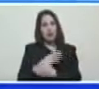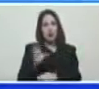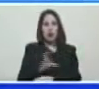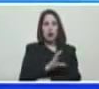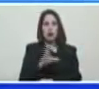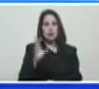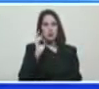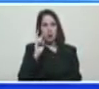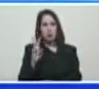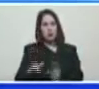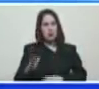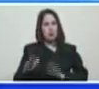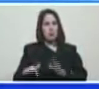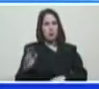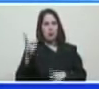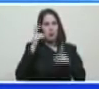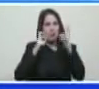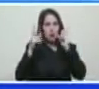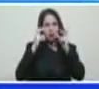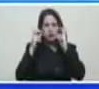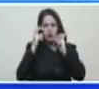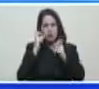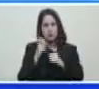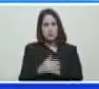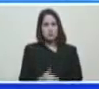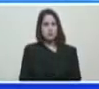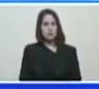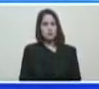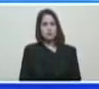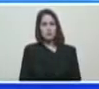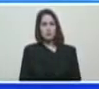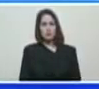tócate ahí la tambora para ver cómo suena esa tambora para